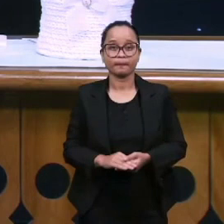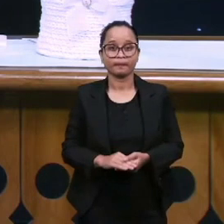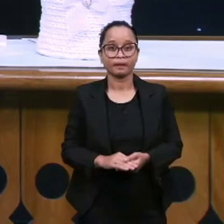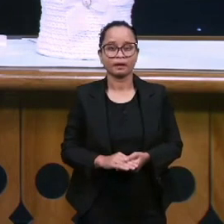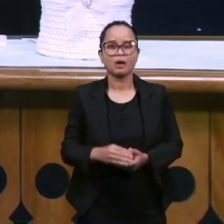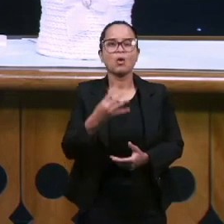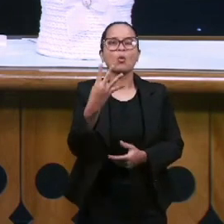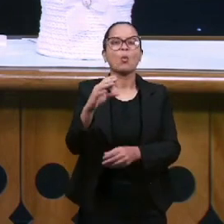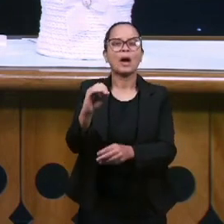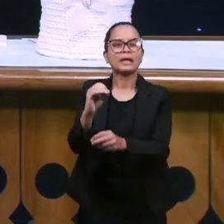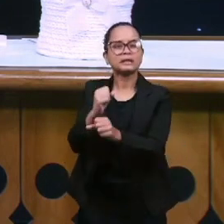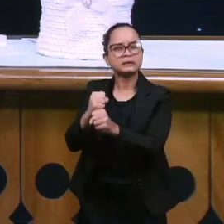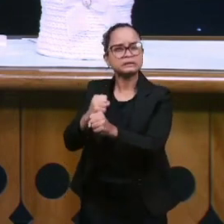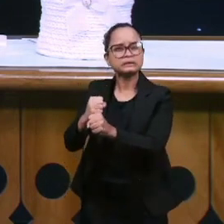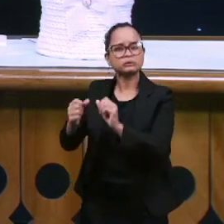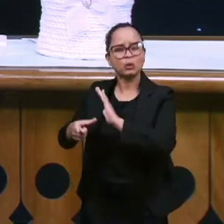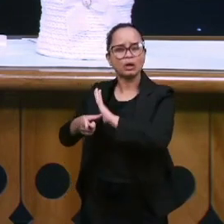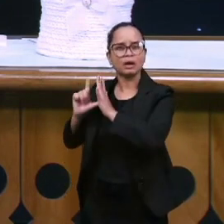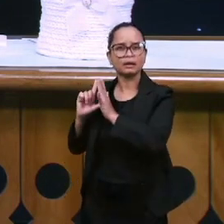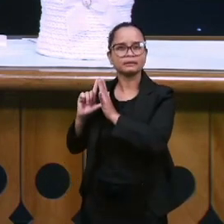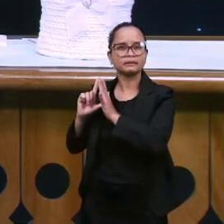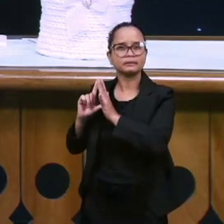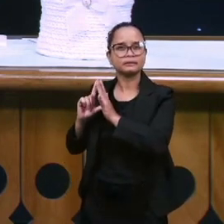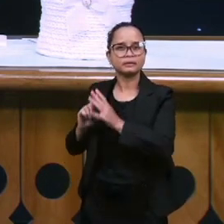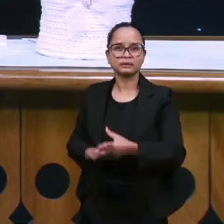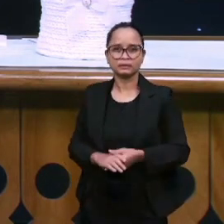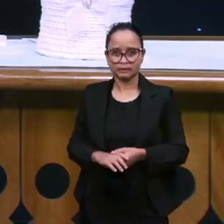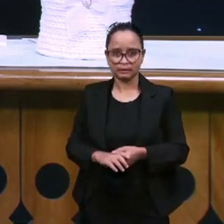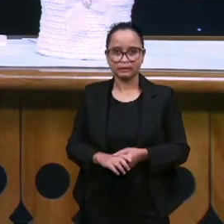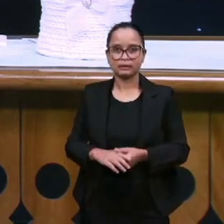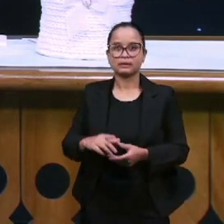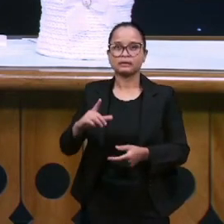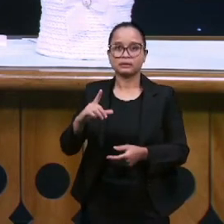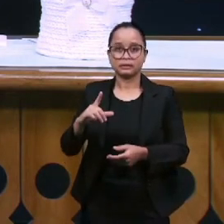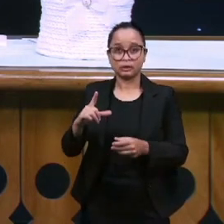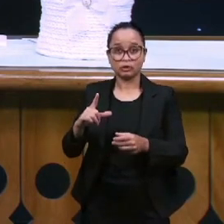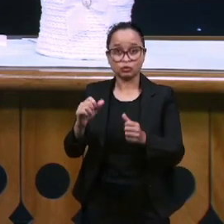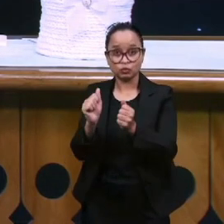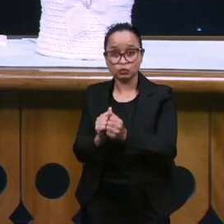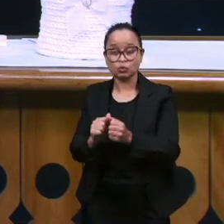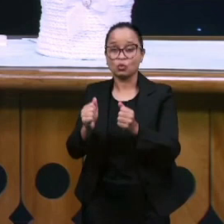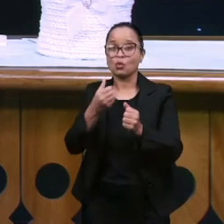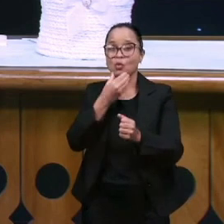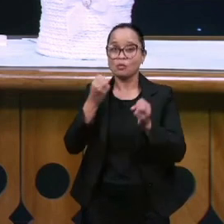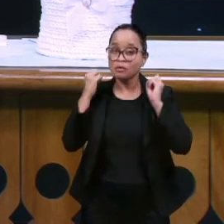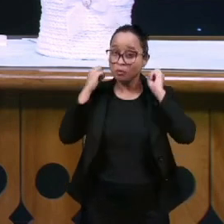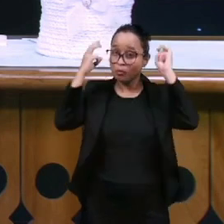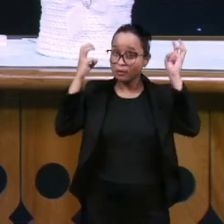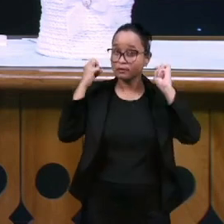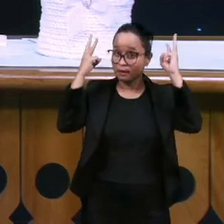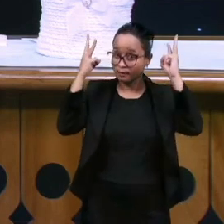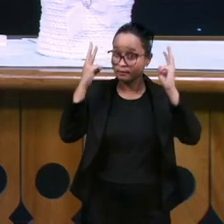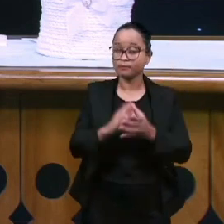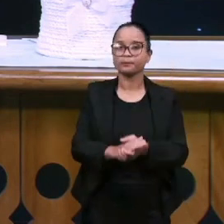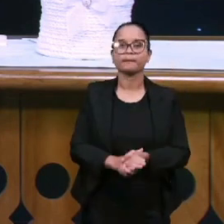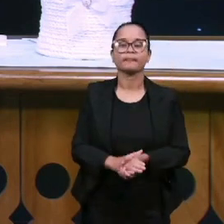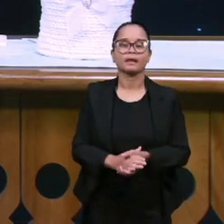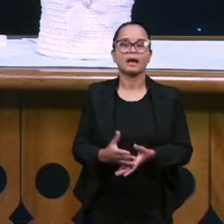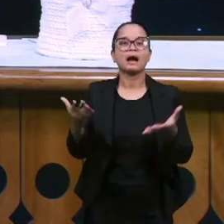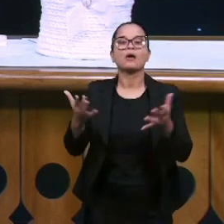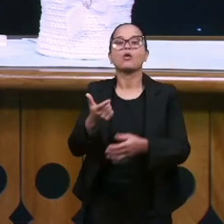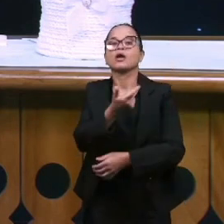La primera vez que cruzaron antes del río Jordán, 40 años antes, al pasar el Mar Rojo con Moisés, fue